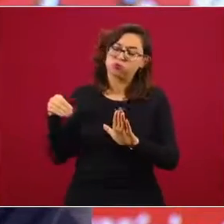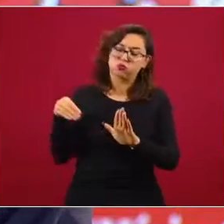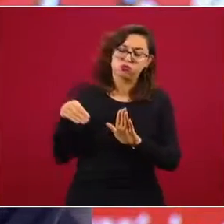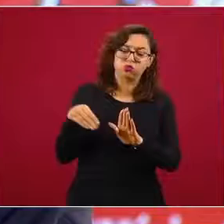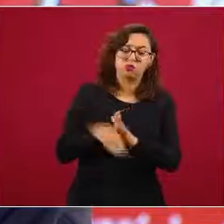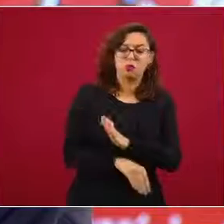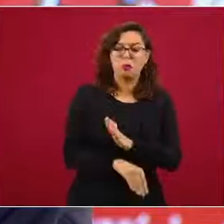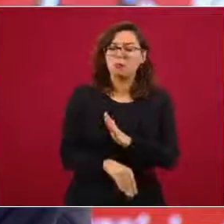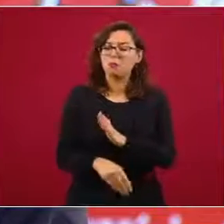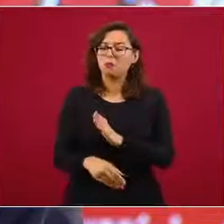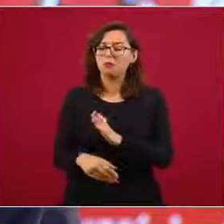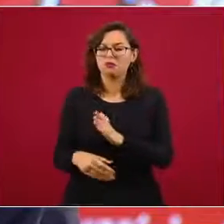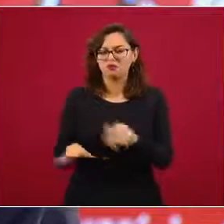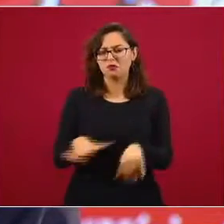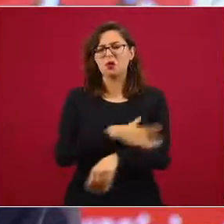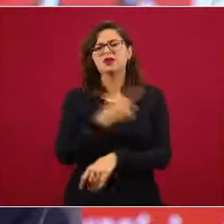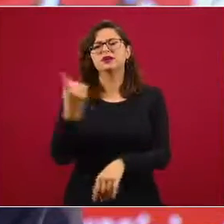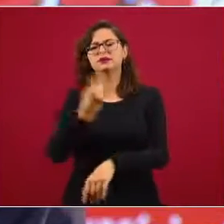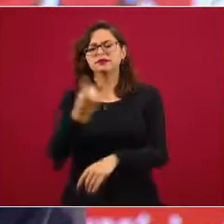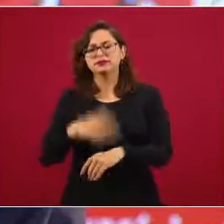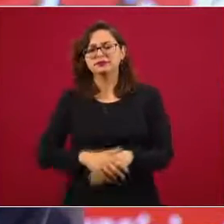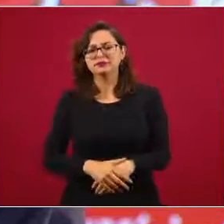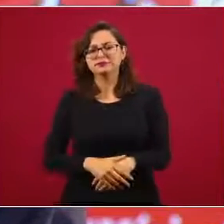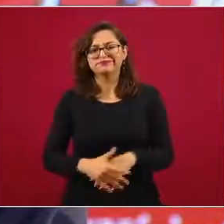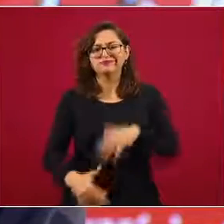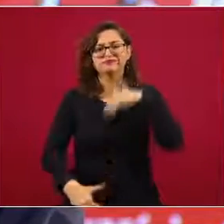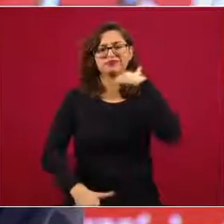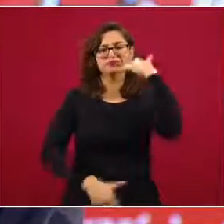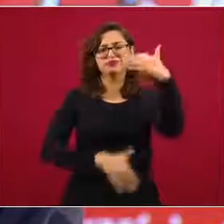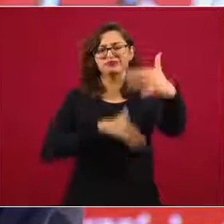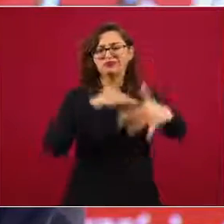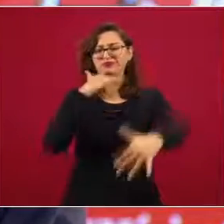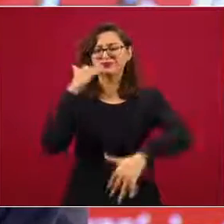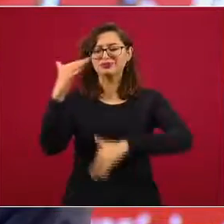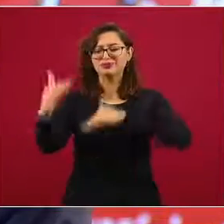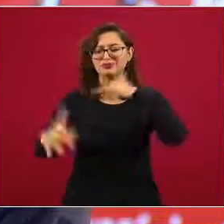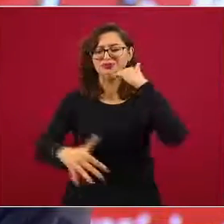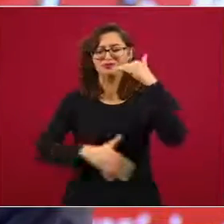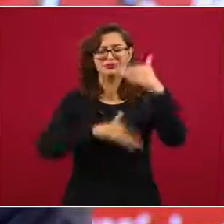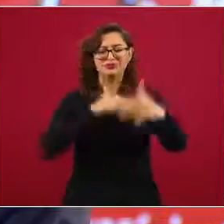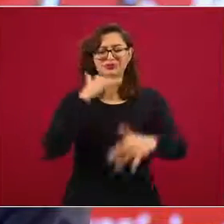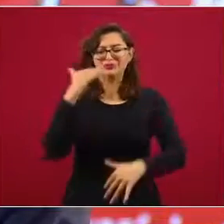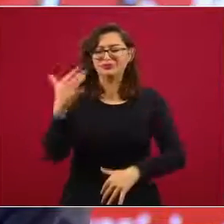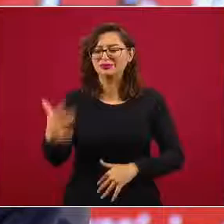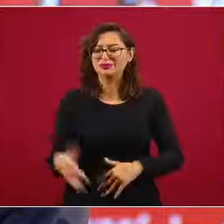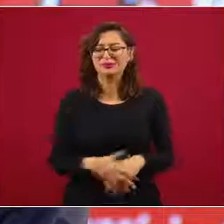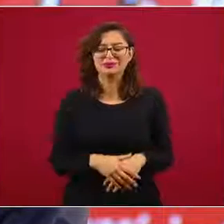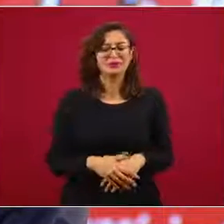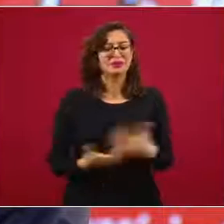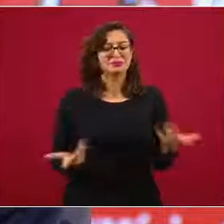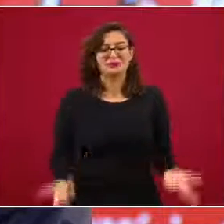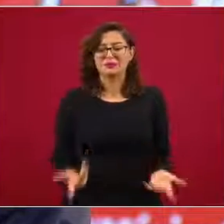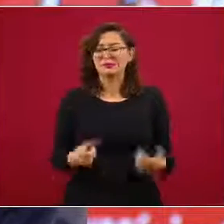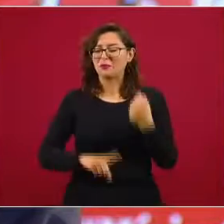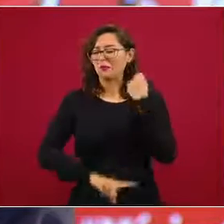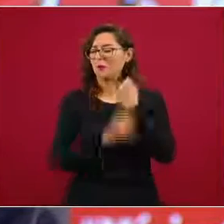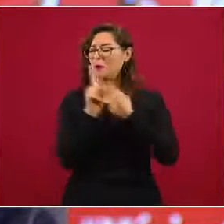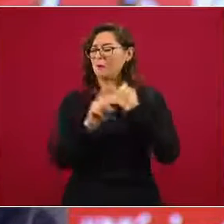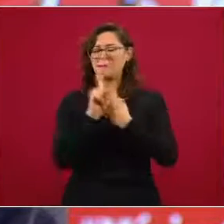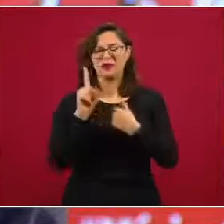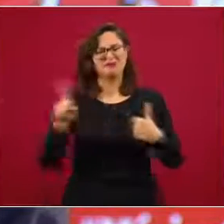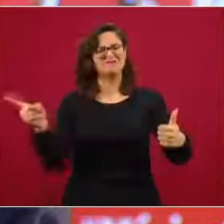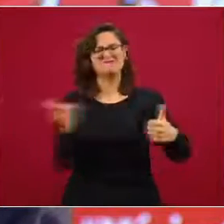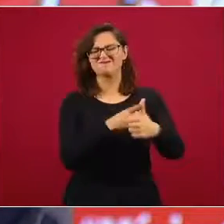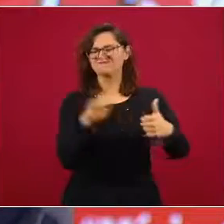por la corrupción. La corrupción ha dado al traste con todo, es la causa principal de